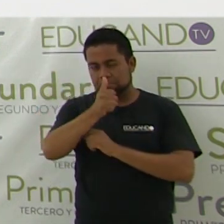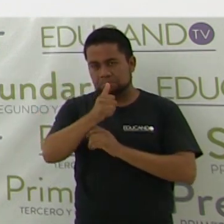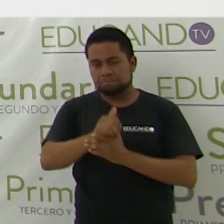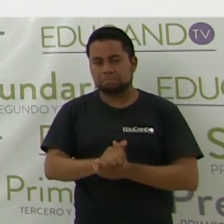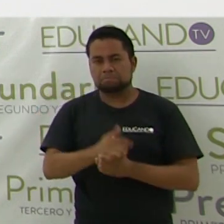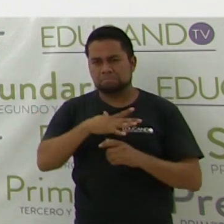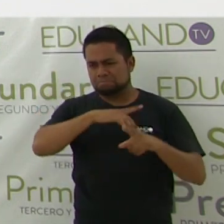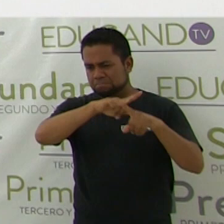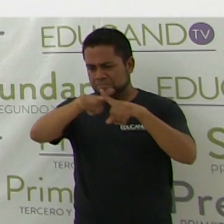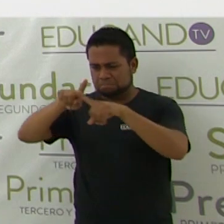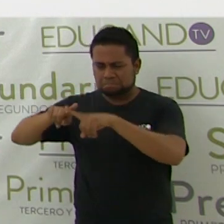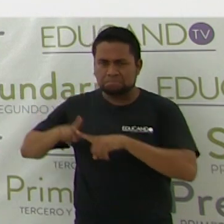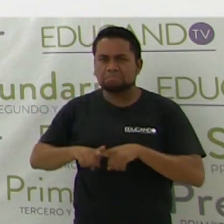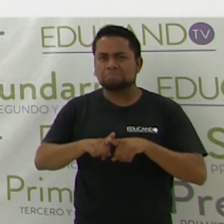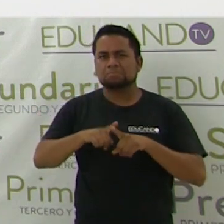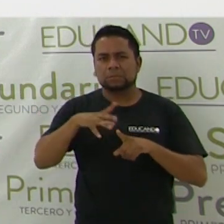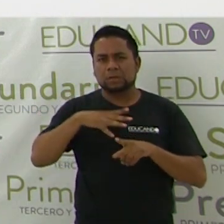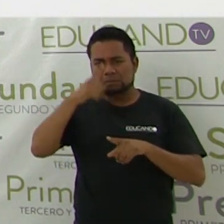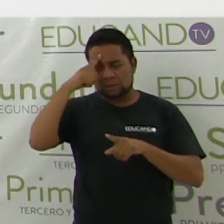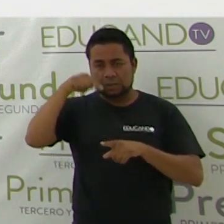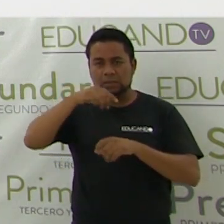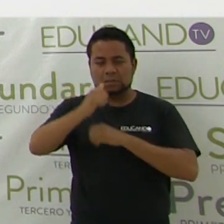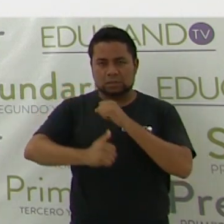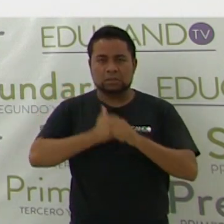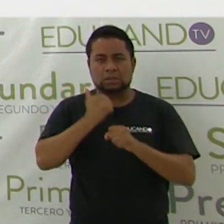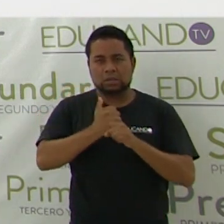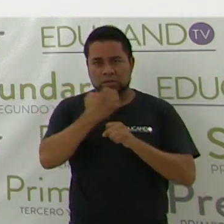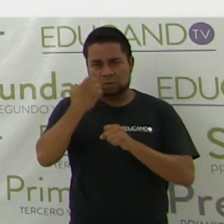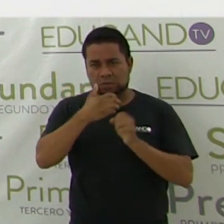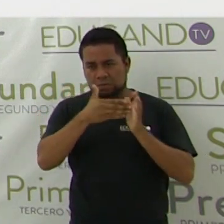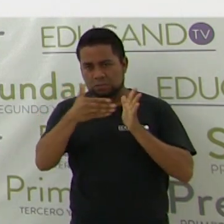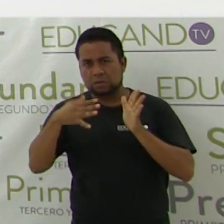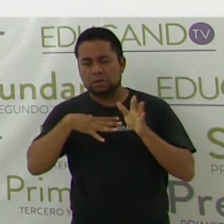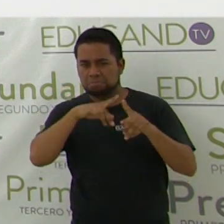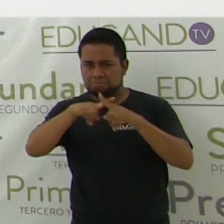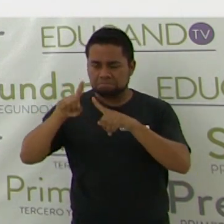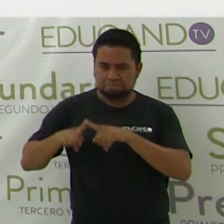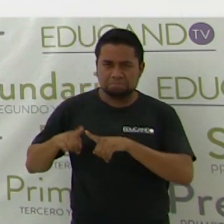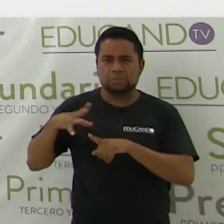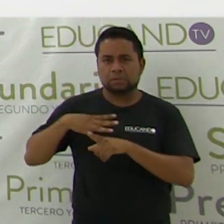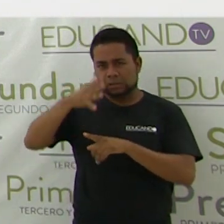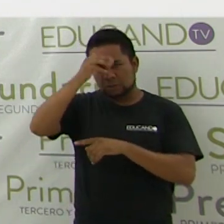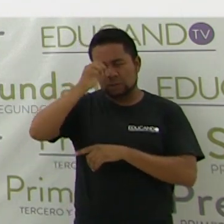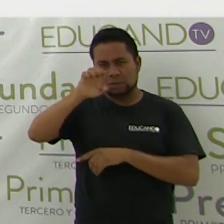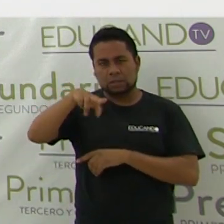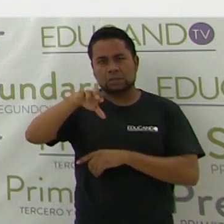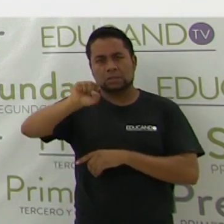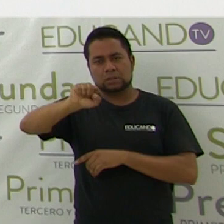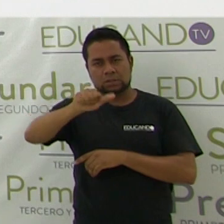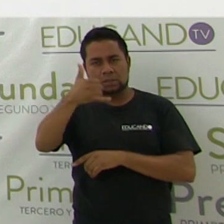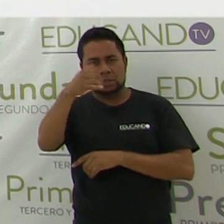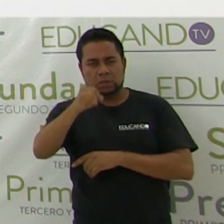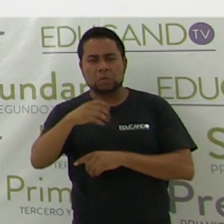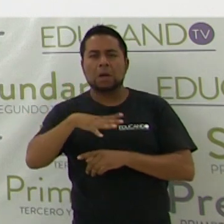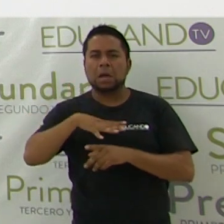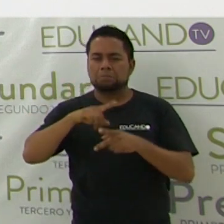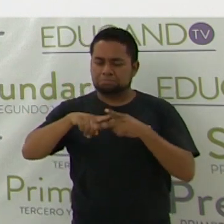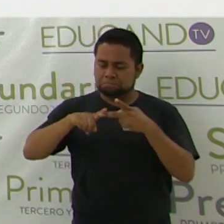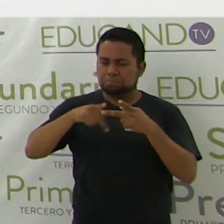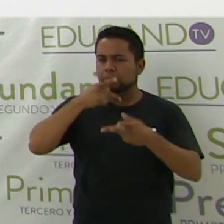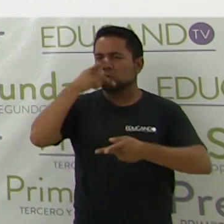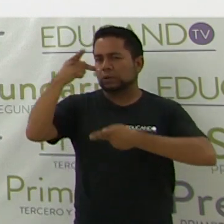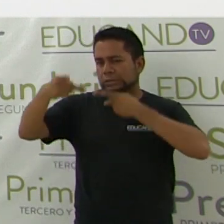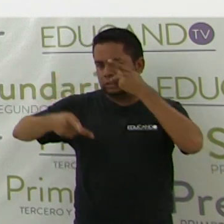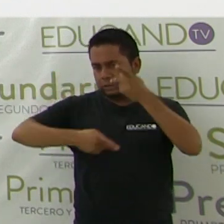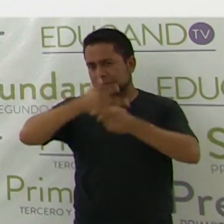Vimos muchos en este ciclo escolar, en estas sesiones. Vimos ensayo, vimos poesía.